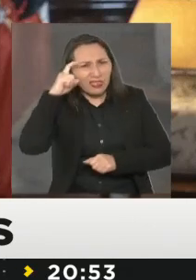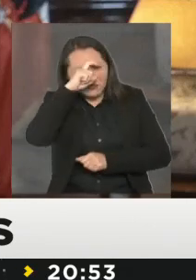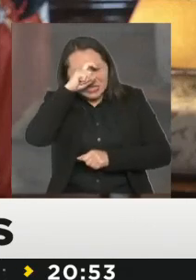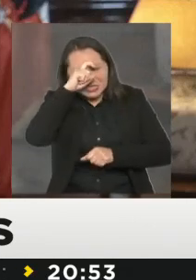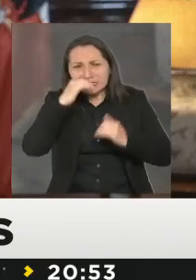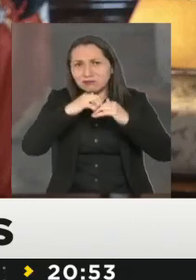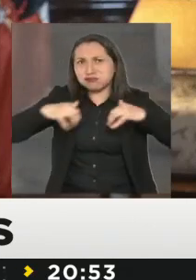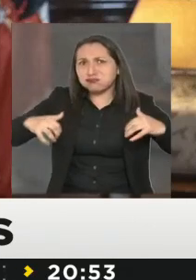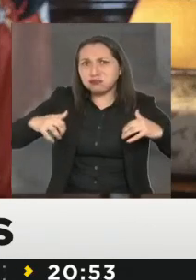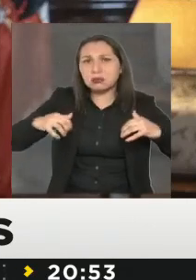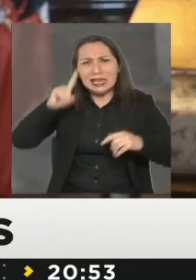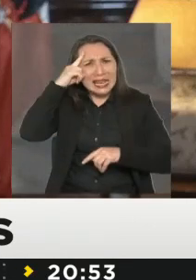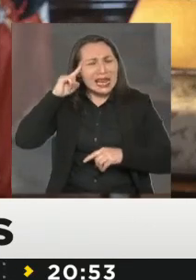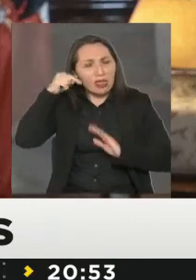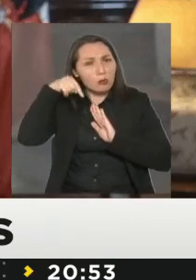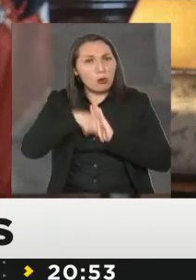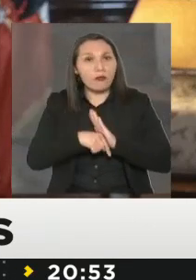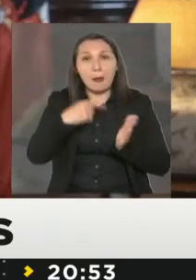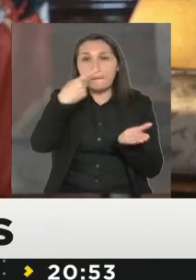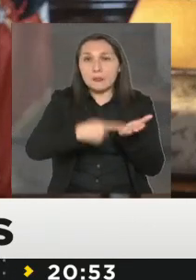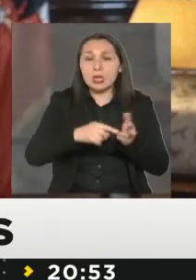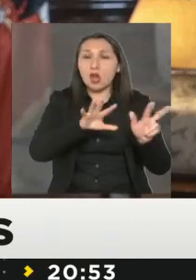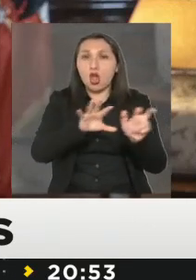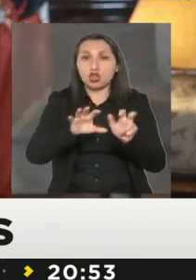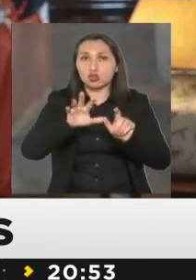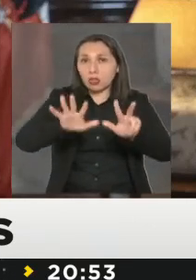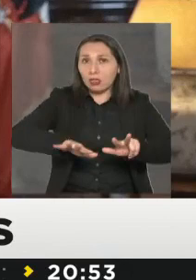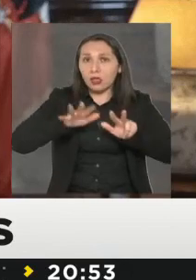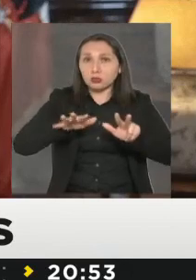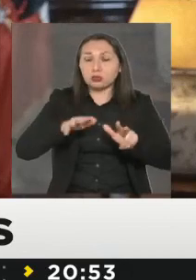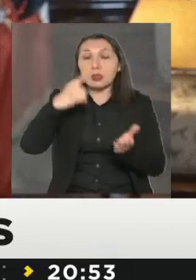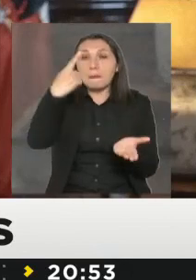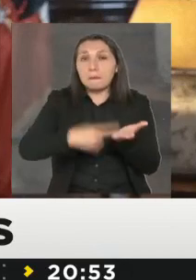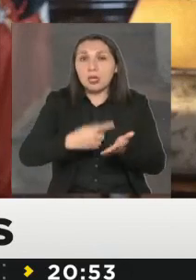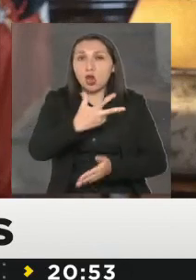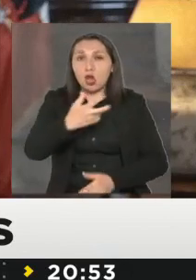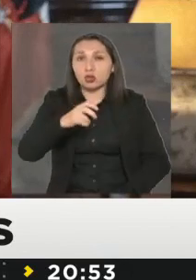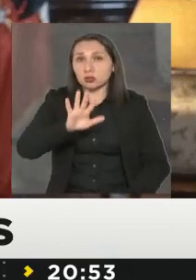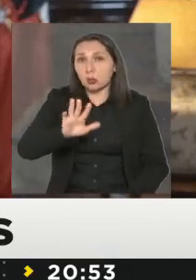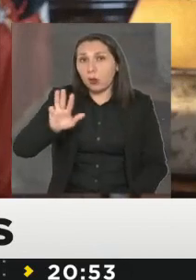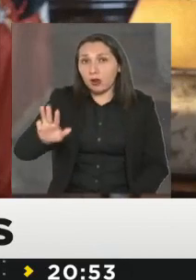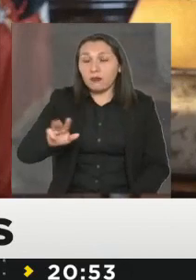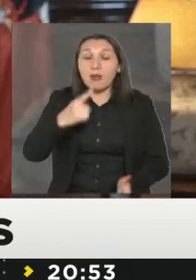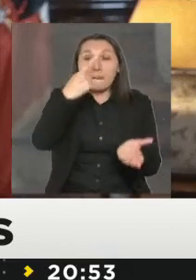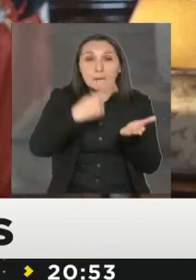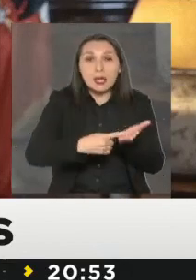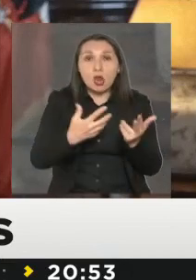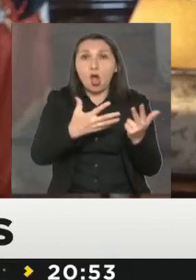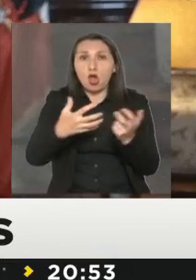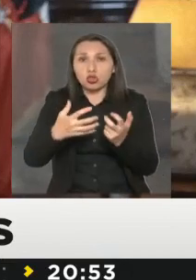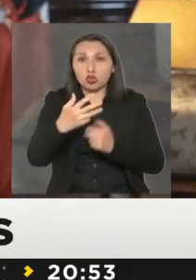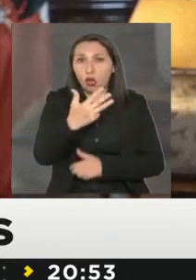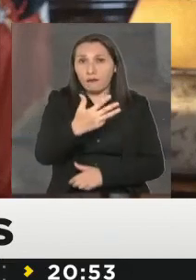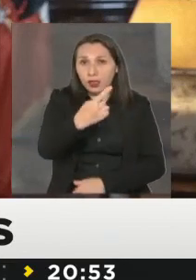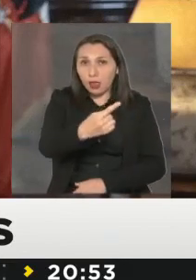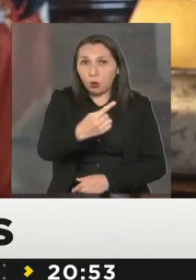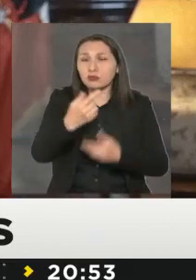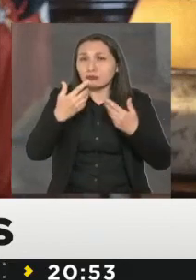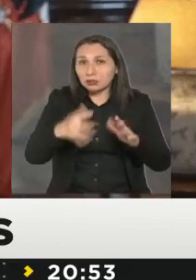profundas lo hicimos en 1818 en 1859 y en 1891